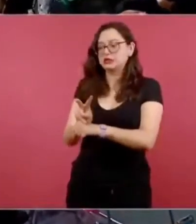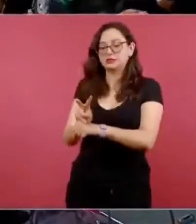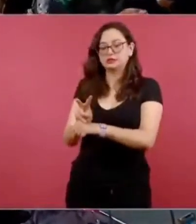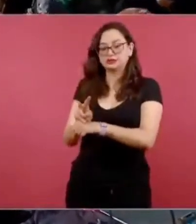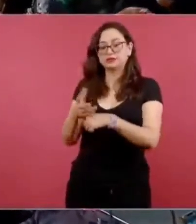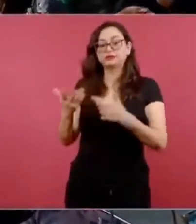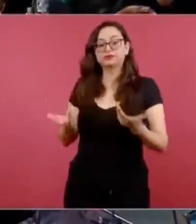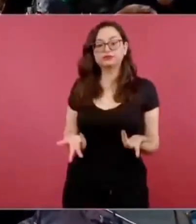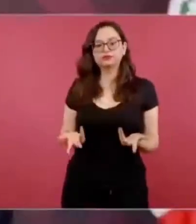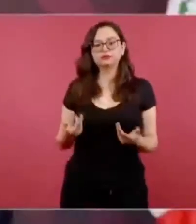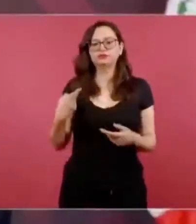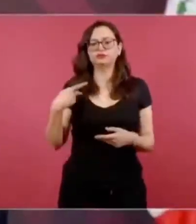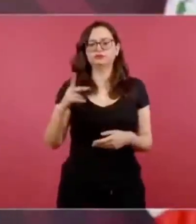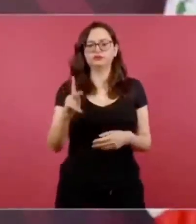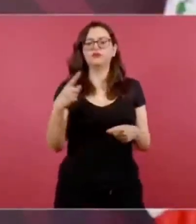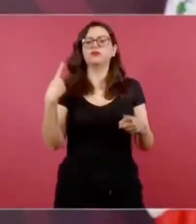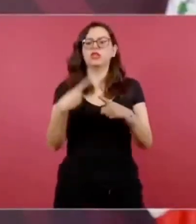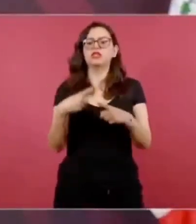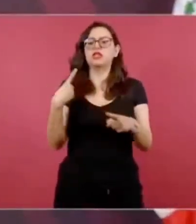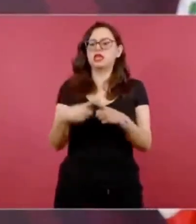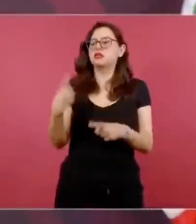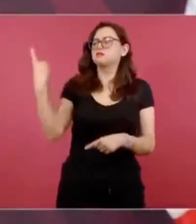La OEA.